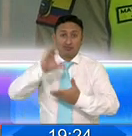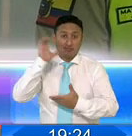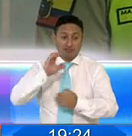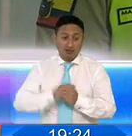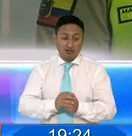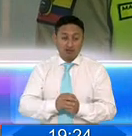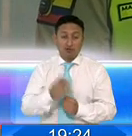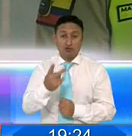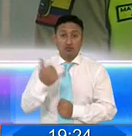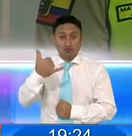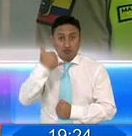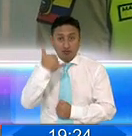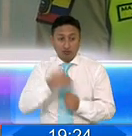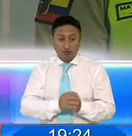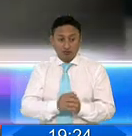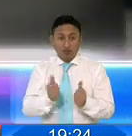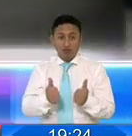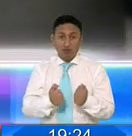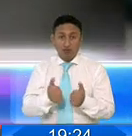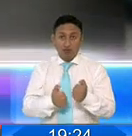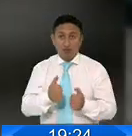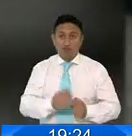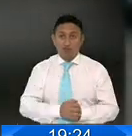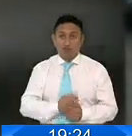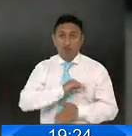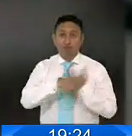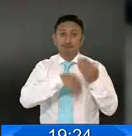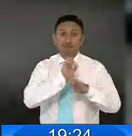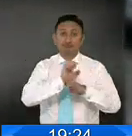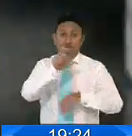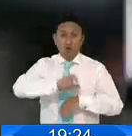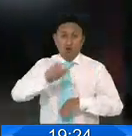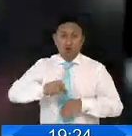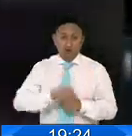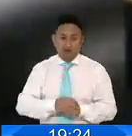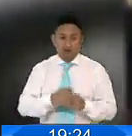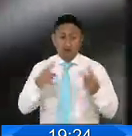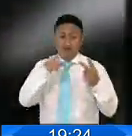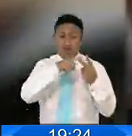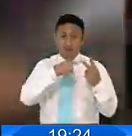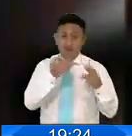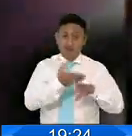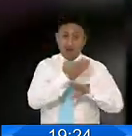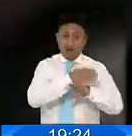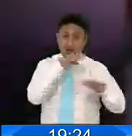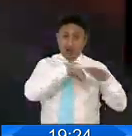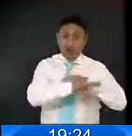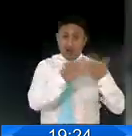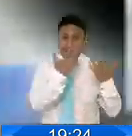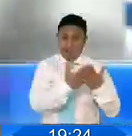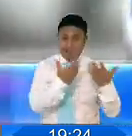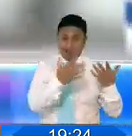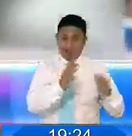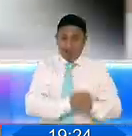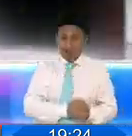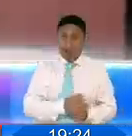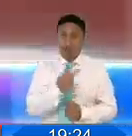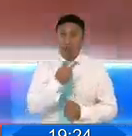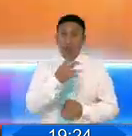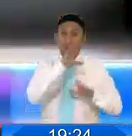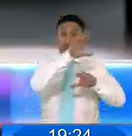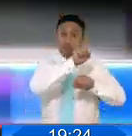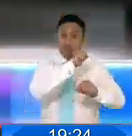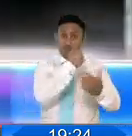2 terminales móviles, un PlayStation. Todos son ecuatorianos, al menos 2 registran antecedentes penales. De inmediato, tras la captura de los